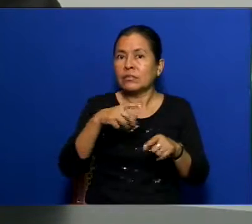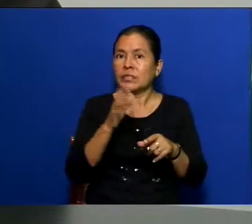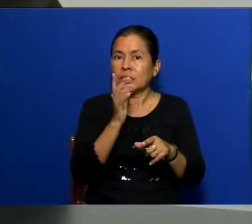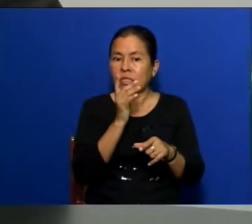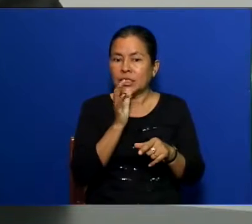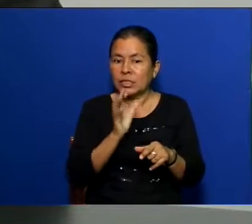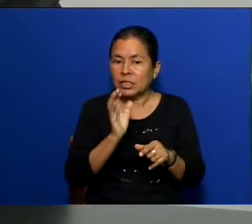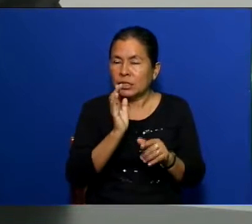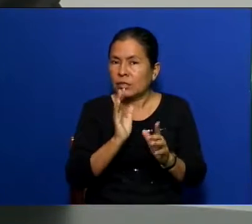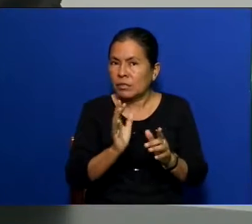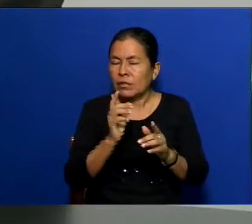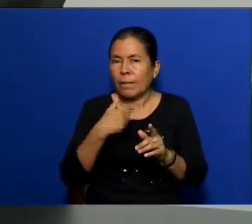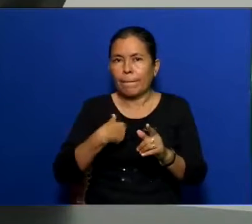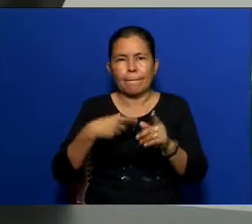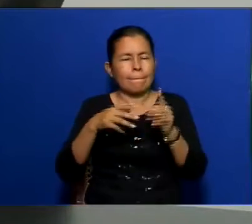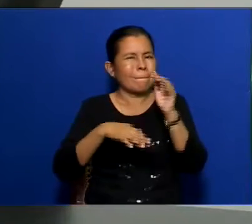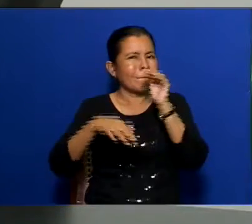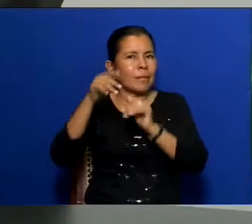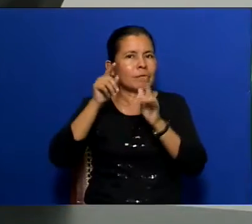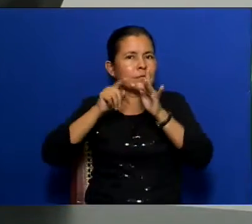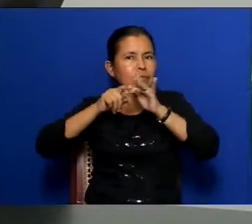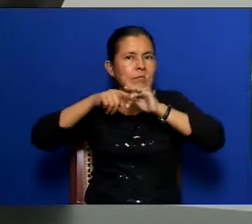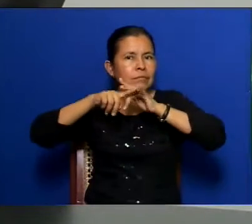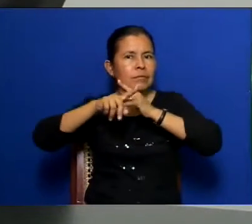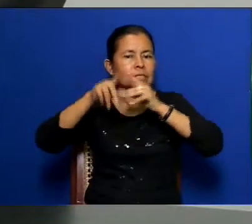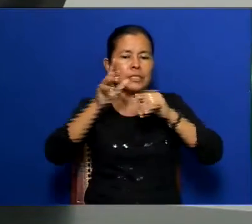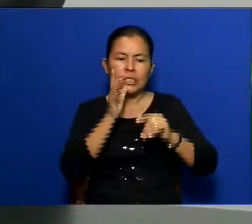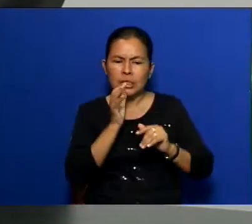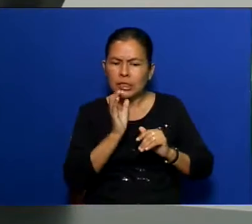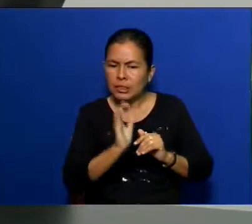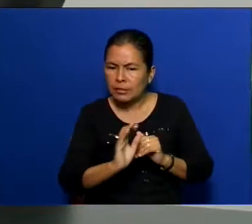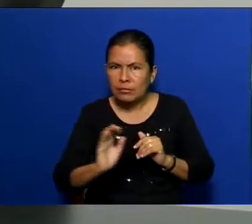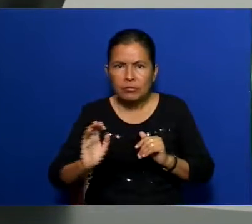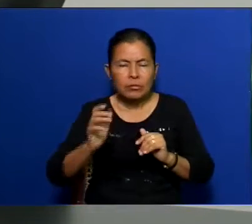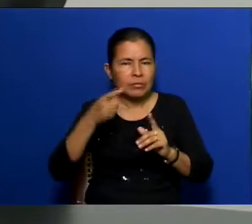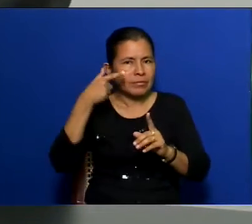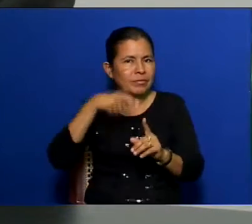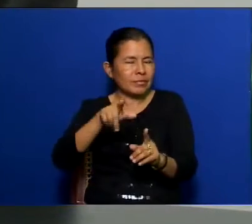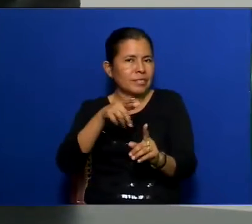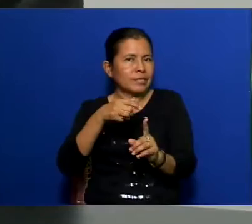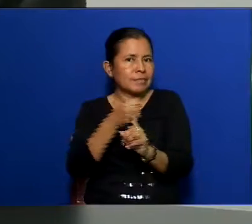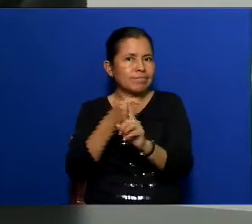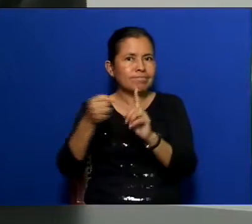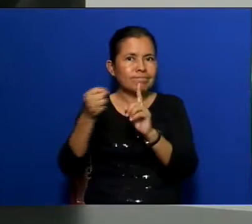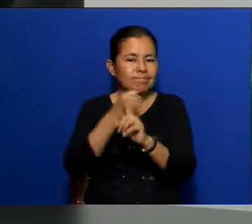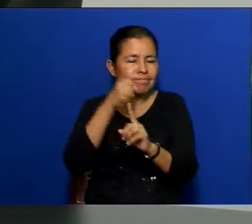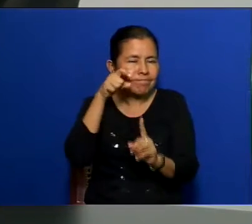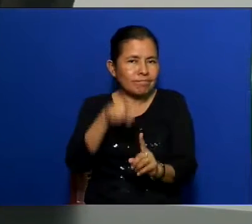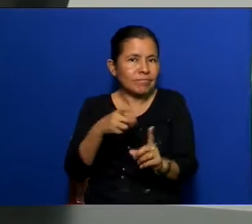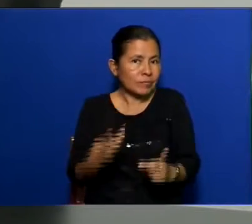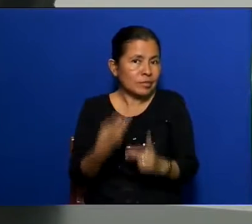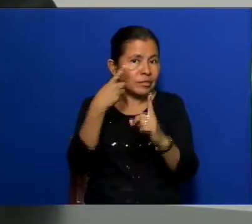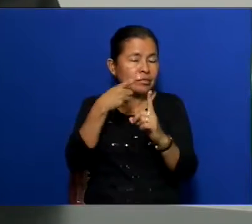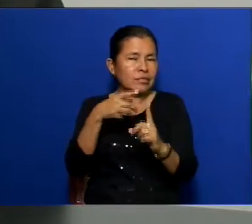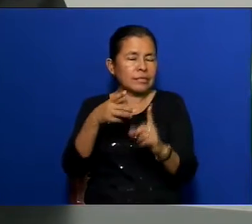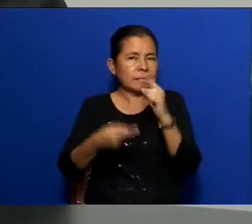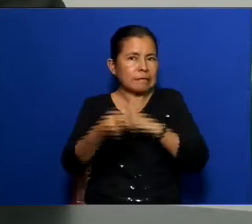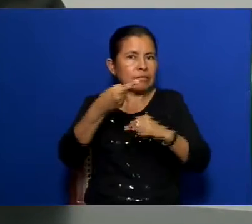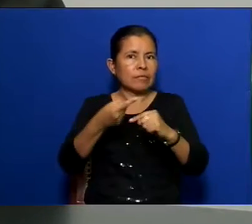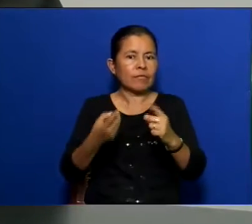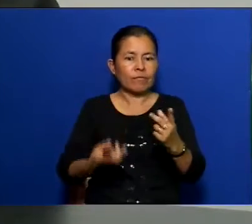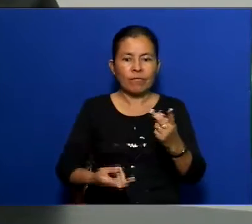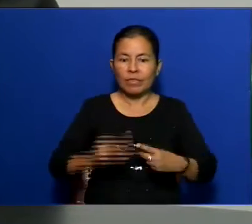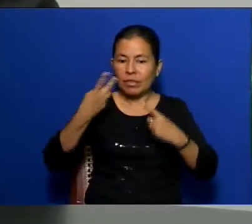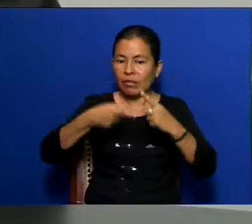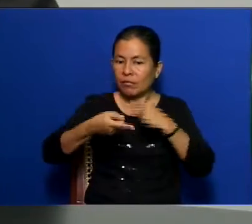más dramáticas de las alteraciones psicológicas que viven los niños que experimentan violencia. Y lo más terrible pues